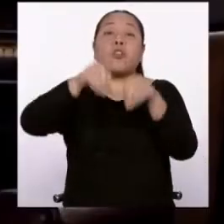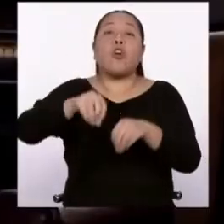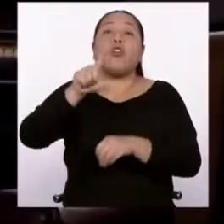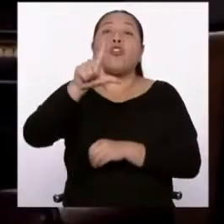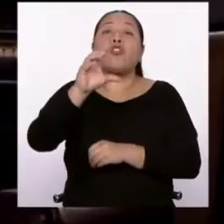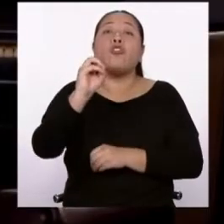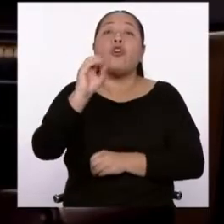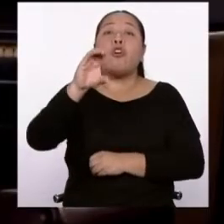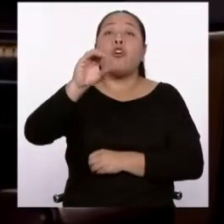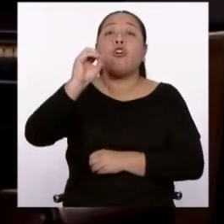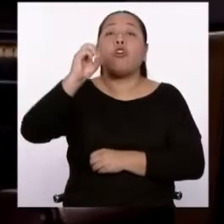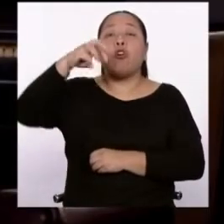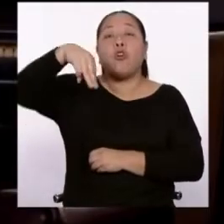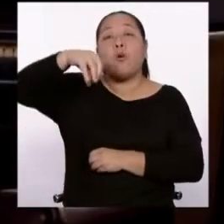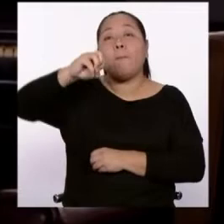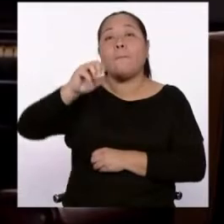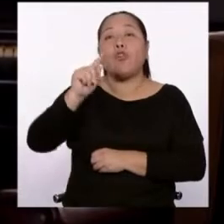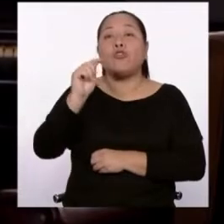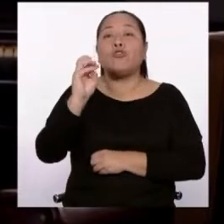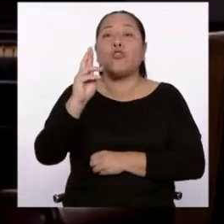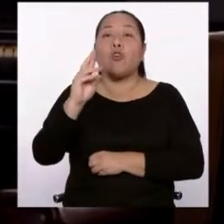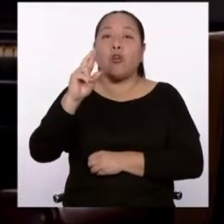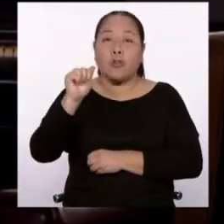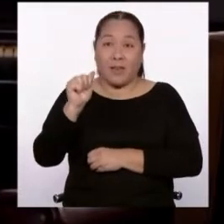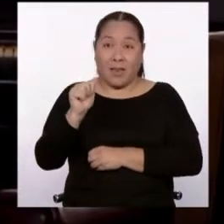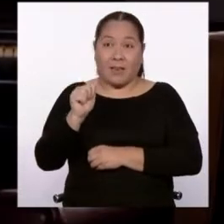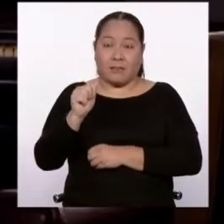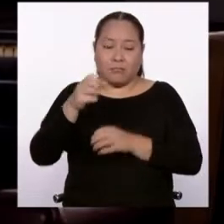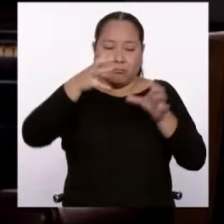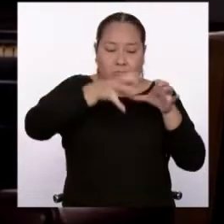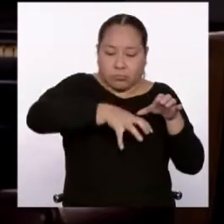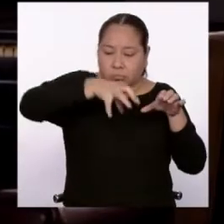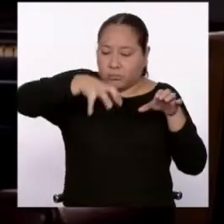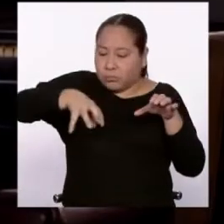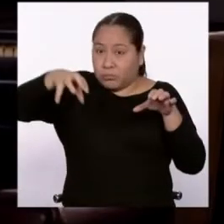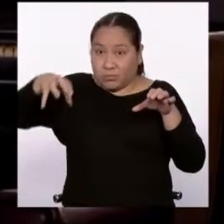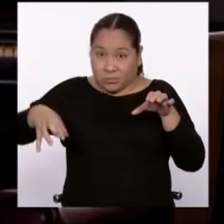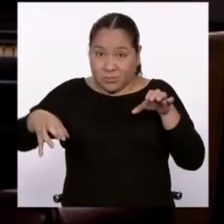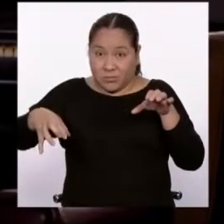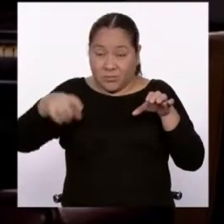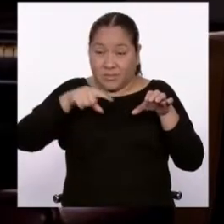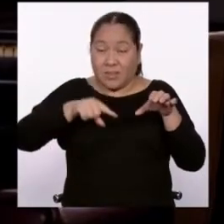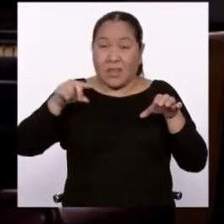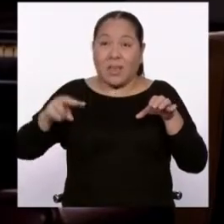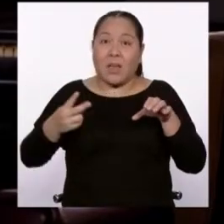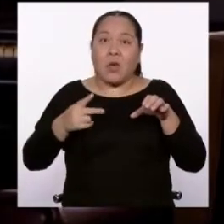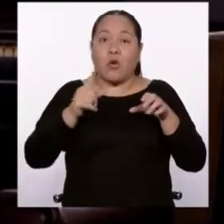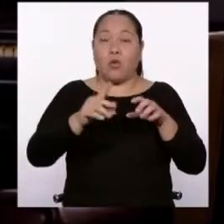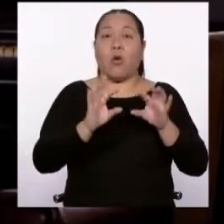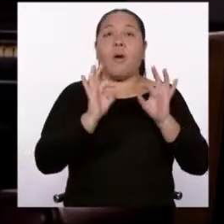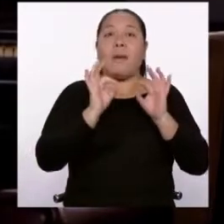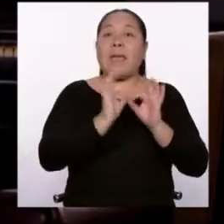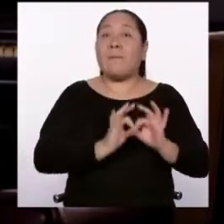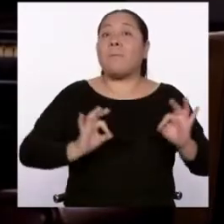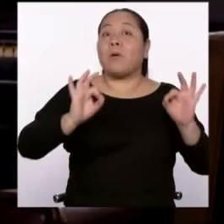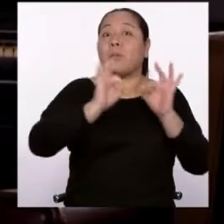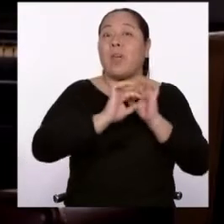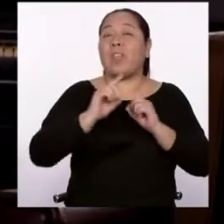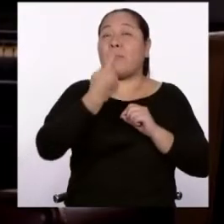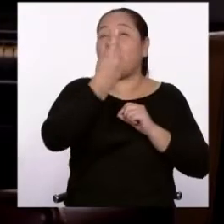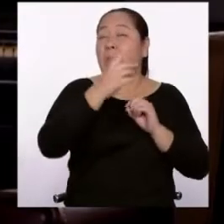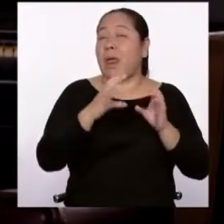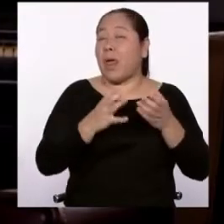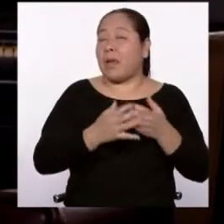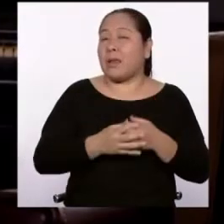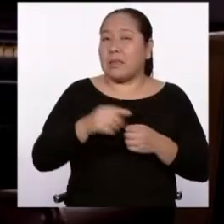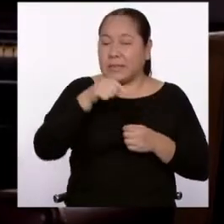Con 2 salones, 3 salones de segunda y el salón de lujo, con su comedor que todavía